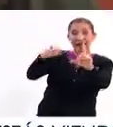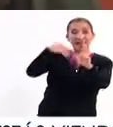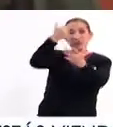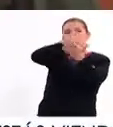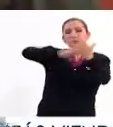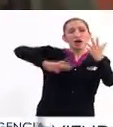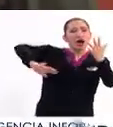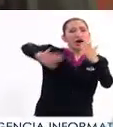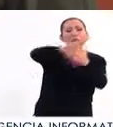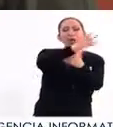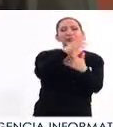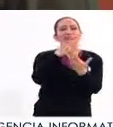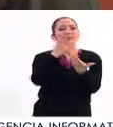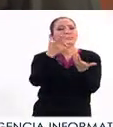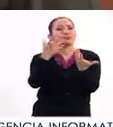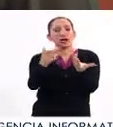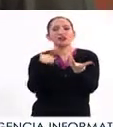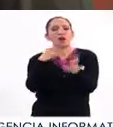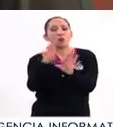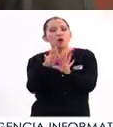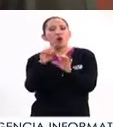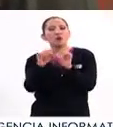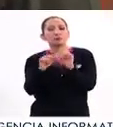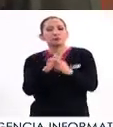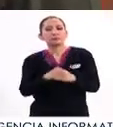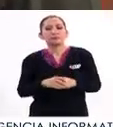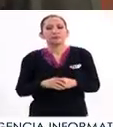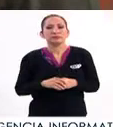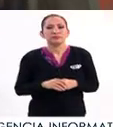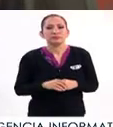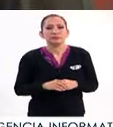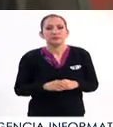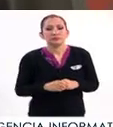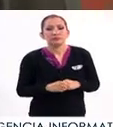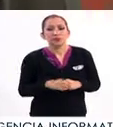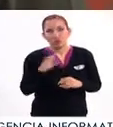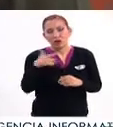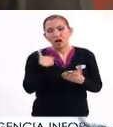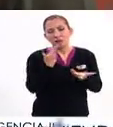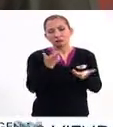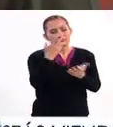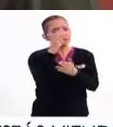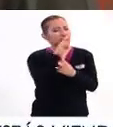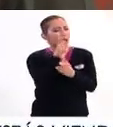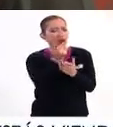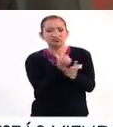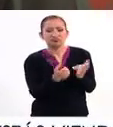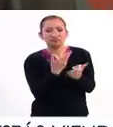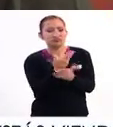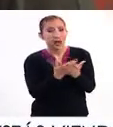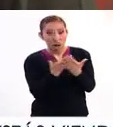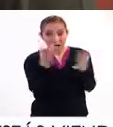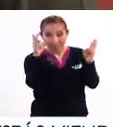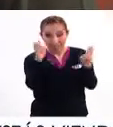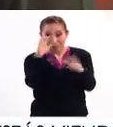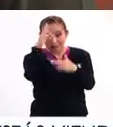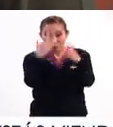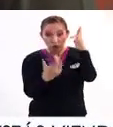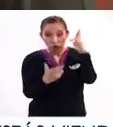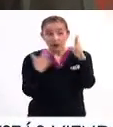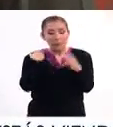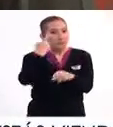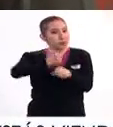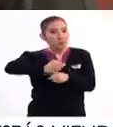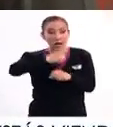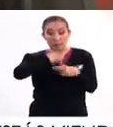por ejemplo, ahora que es el tema de la Revolución, fue el primer artista que tocó de manera gráfica la Revolución Mexicana. Nadie antes que él